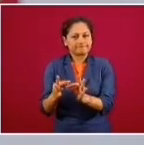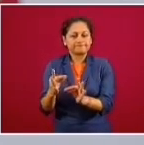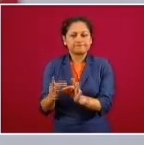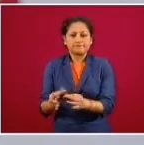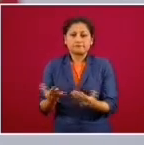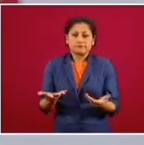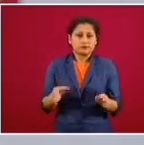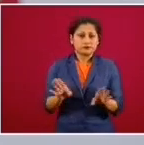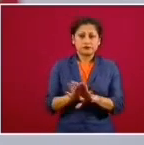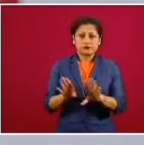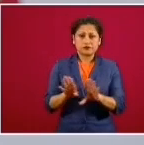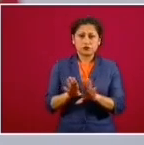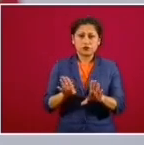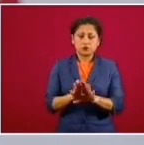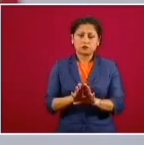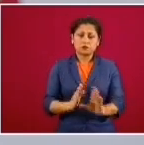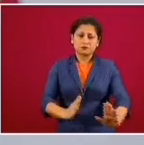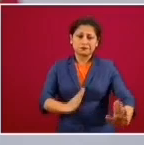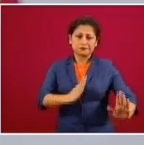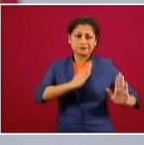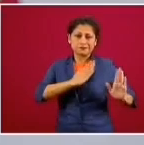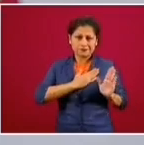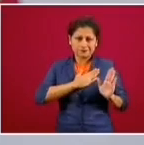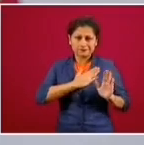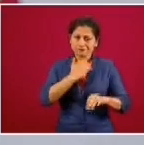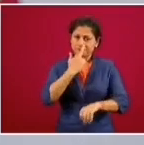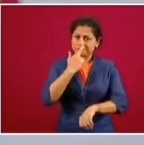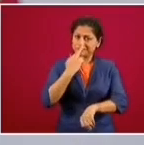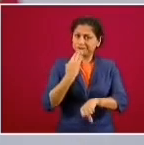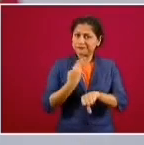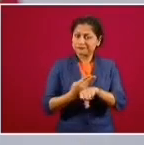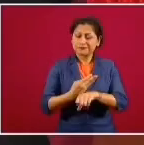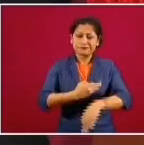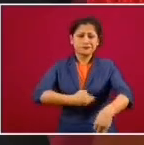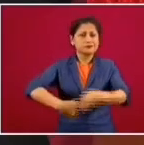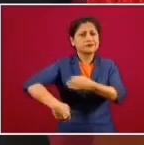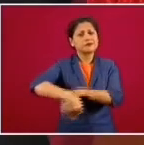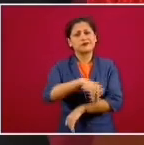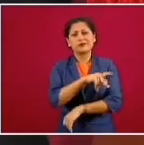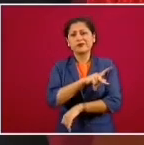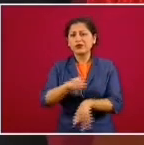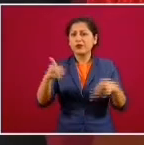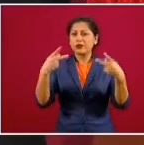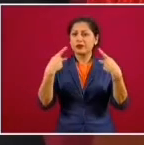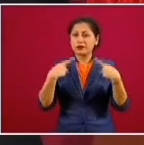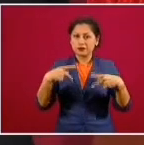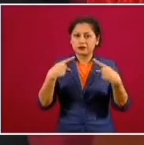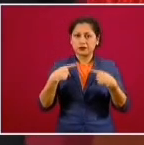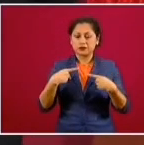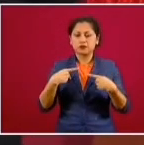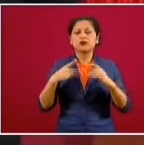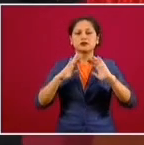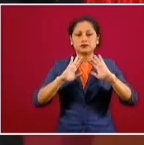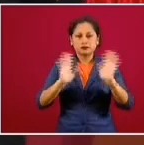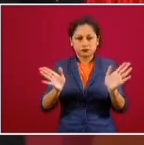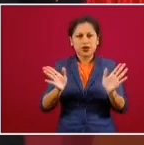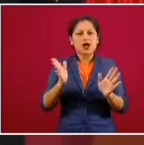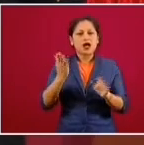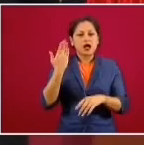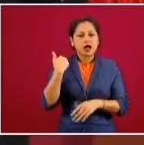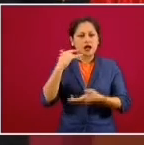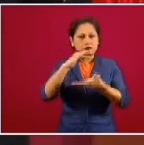responsabilidad de todas y todos los miembros de la sociedad, y ya hemos dicho agradecimiento a quienes de